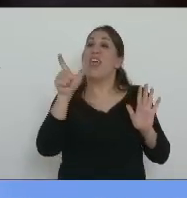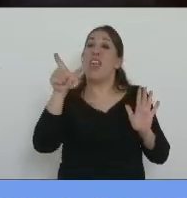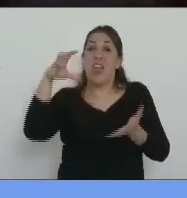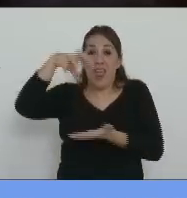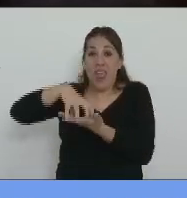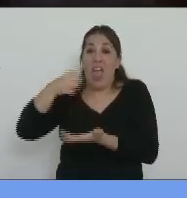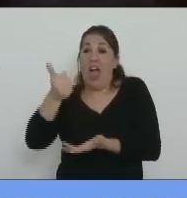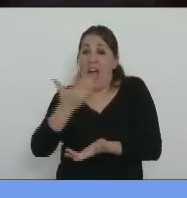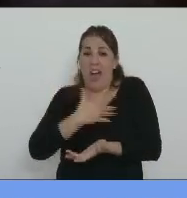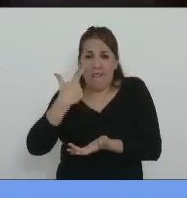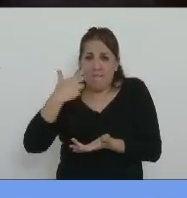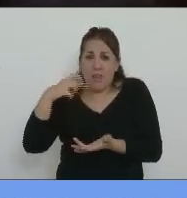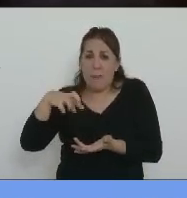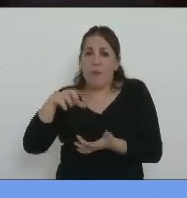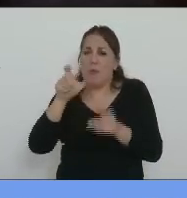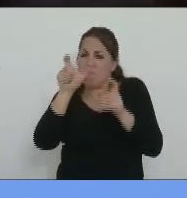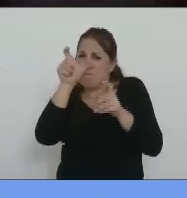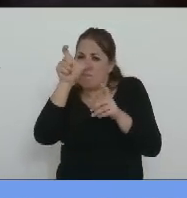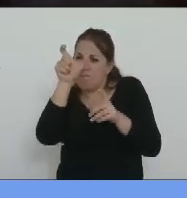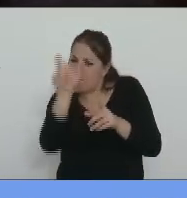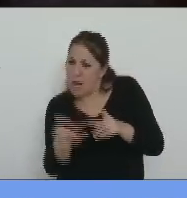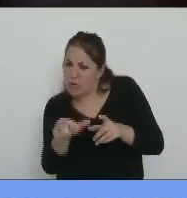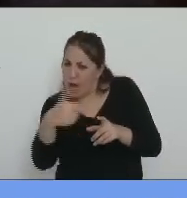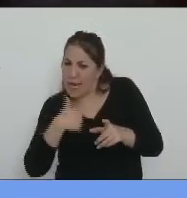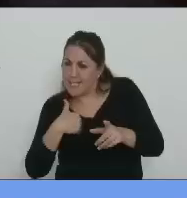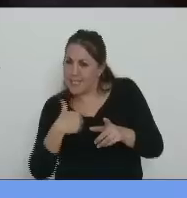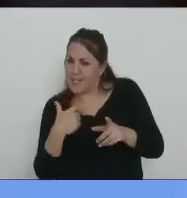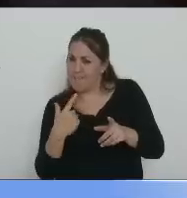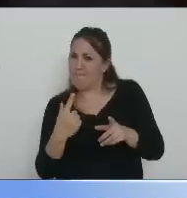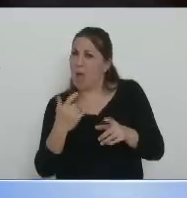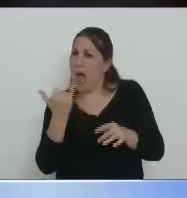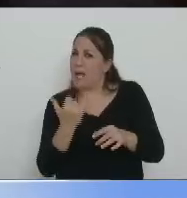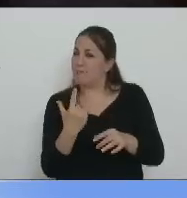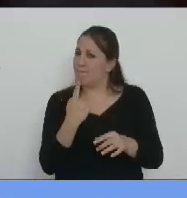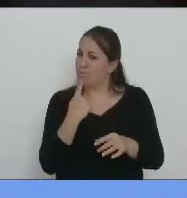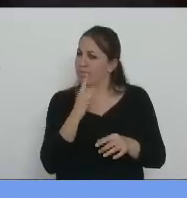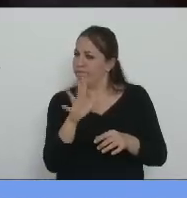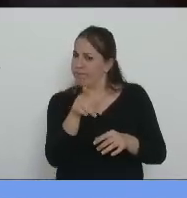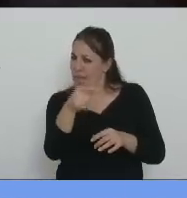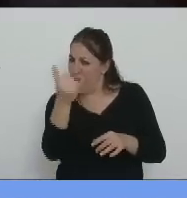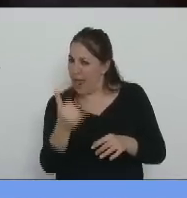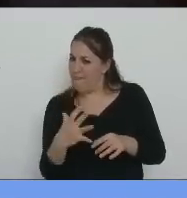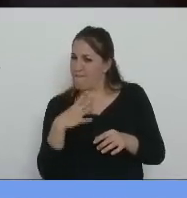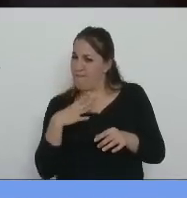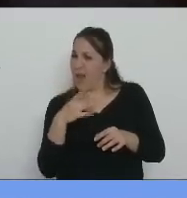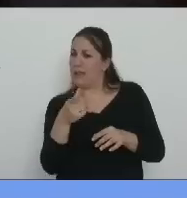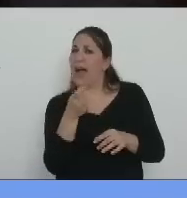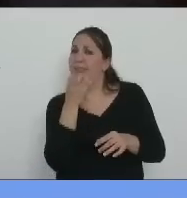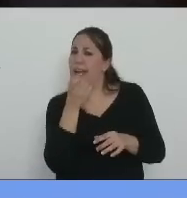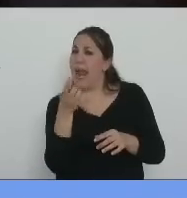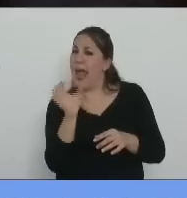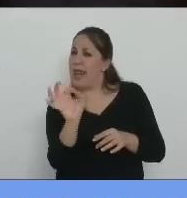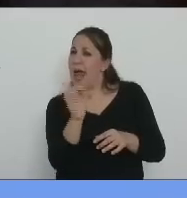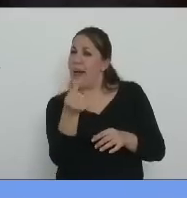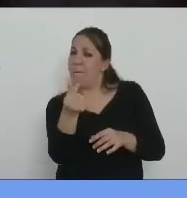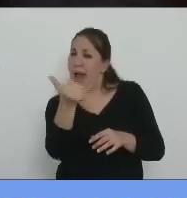o tiene la sospecha que un ciudadano argentino residente tiene dinero no declarado en voy a